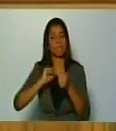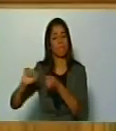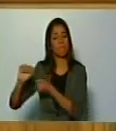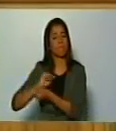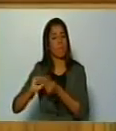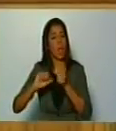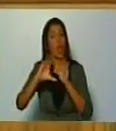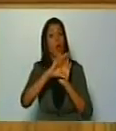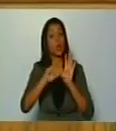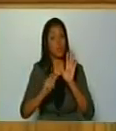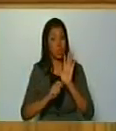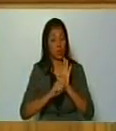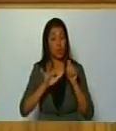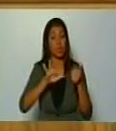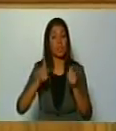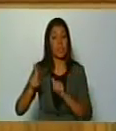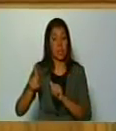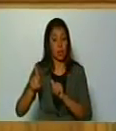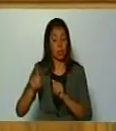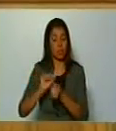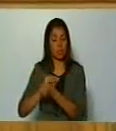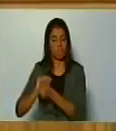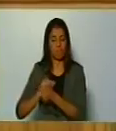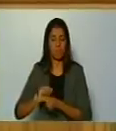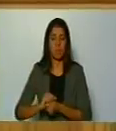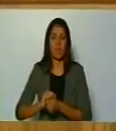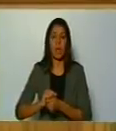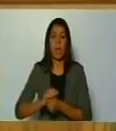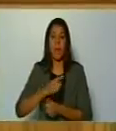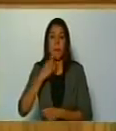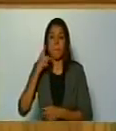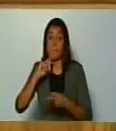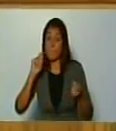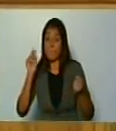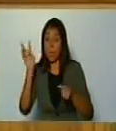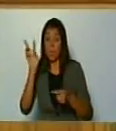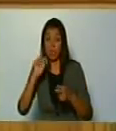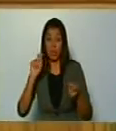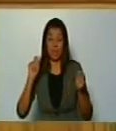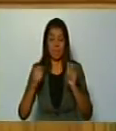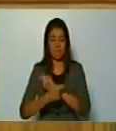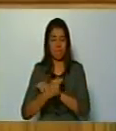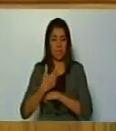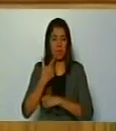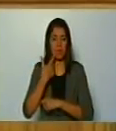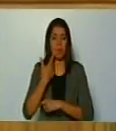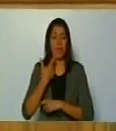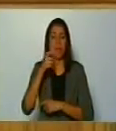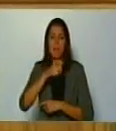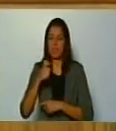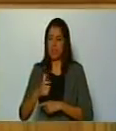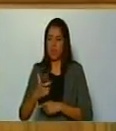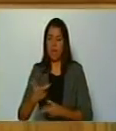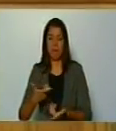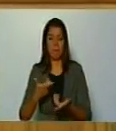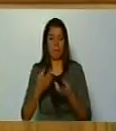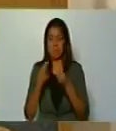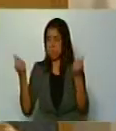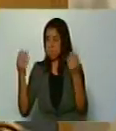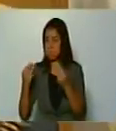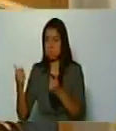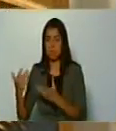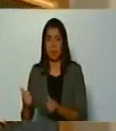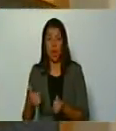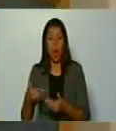61 y prácticamente generó en Venezuela una política de exterminio, de desapariciones forzadas, de teatros de